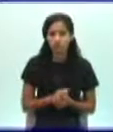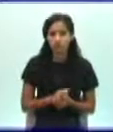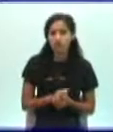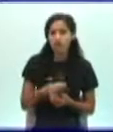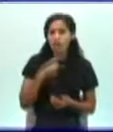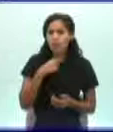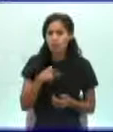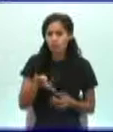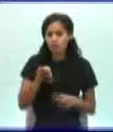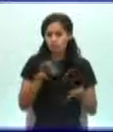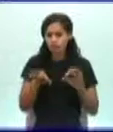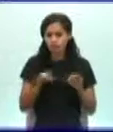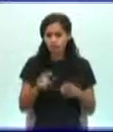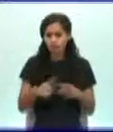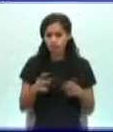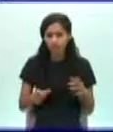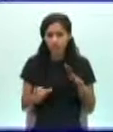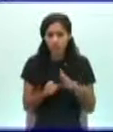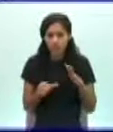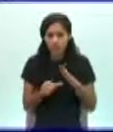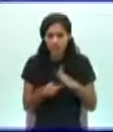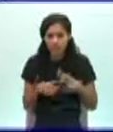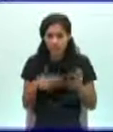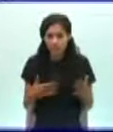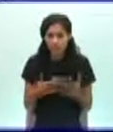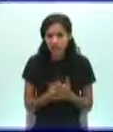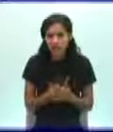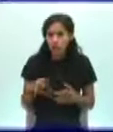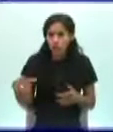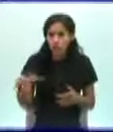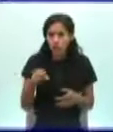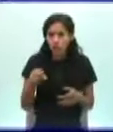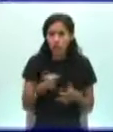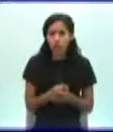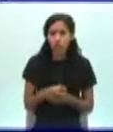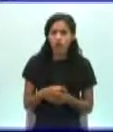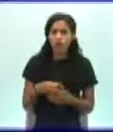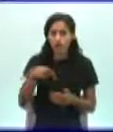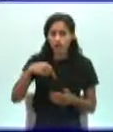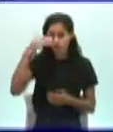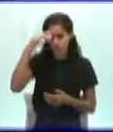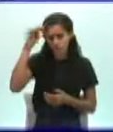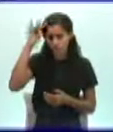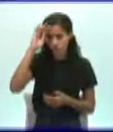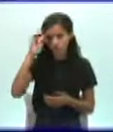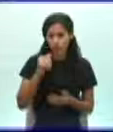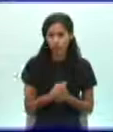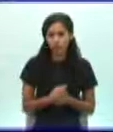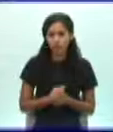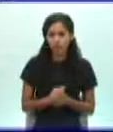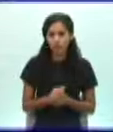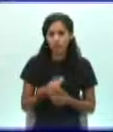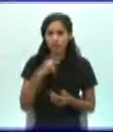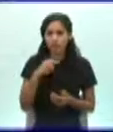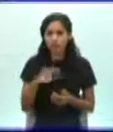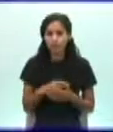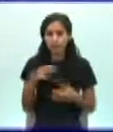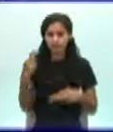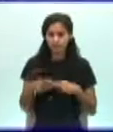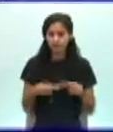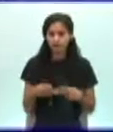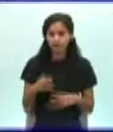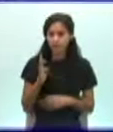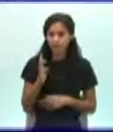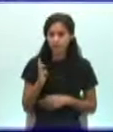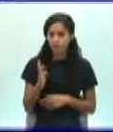por los diputados, presidente de los consejos de Estado y de ministro de la República de Cuba. Fue artífice de respeto